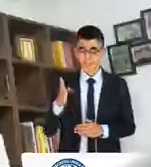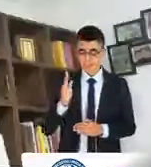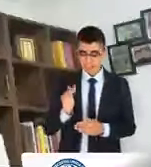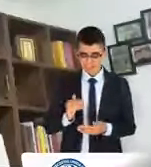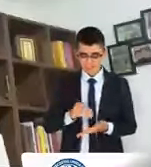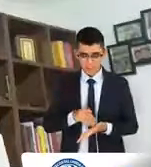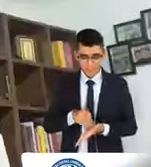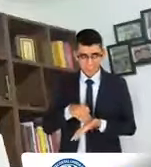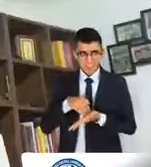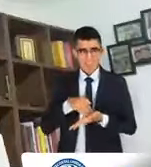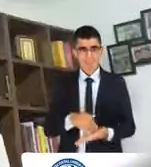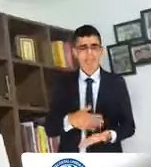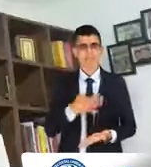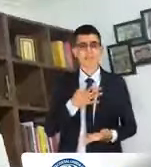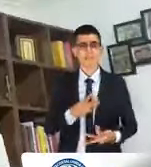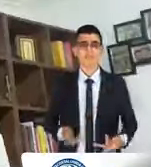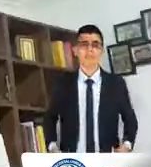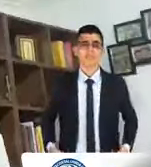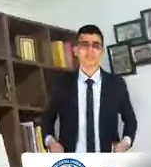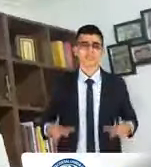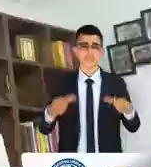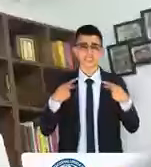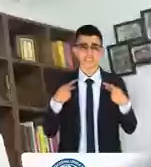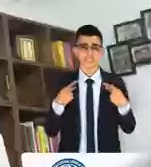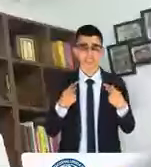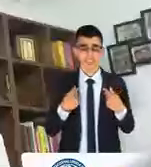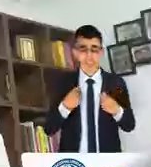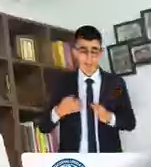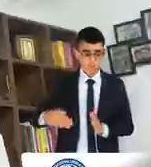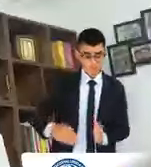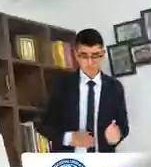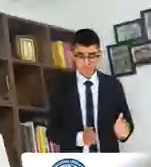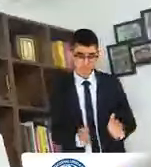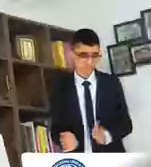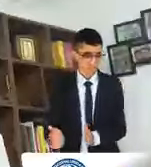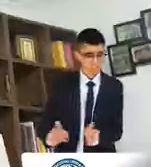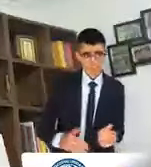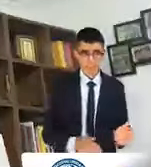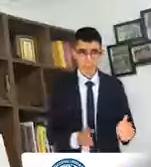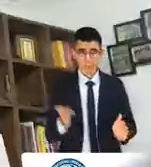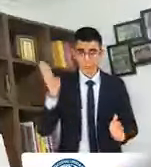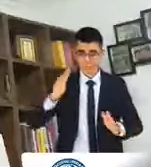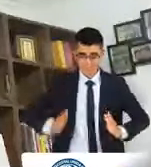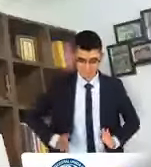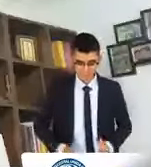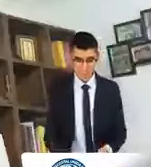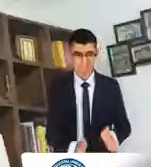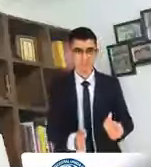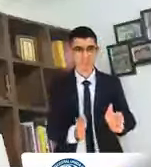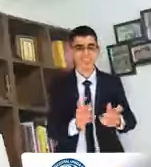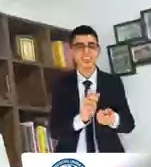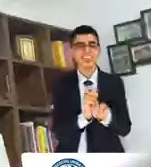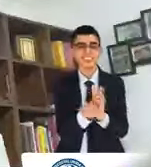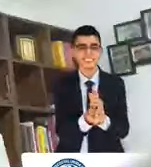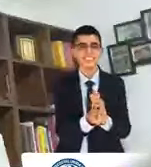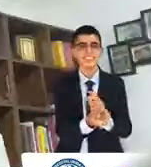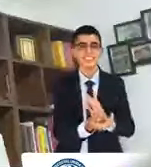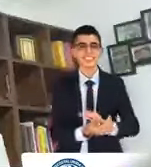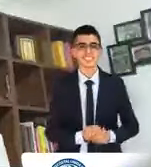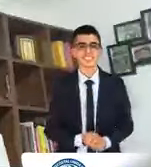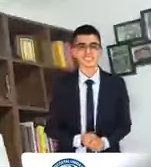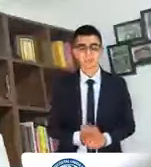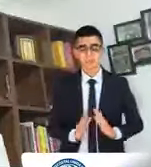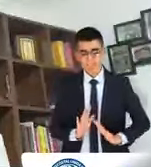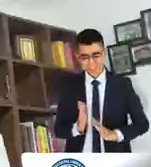peña. Enderezó mis pasos. Y puso una alabanza a su